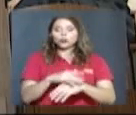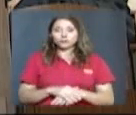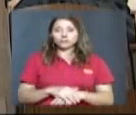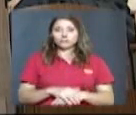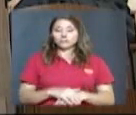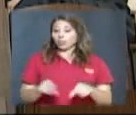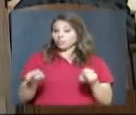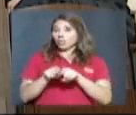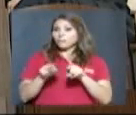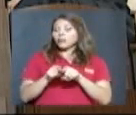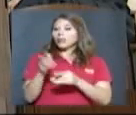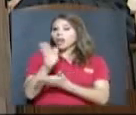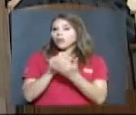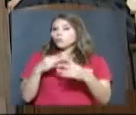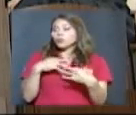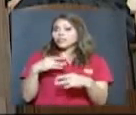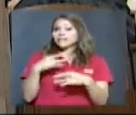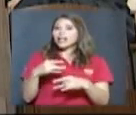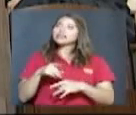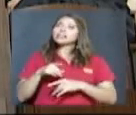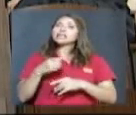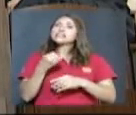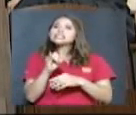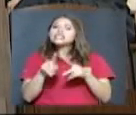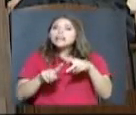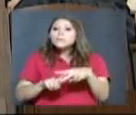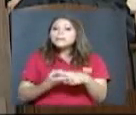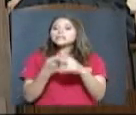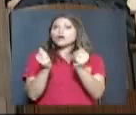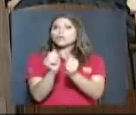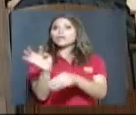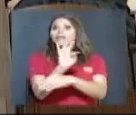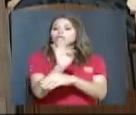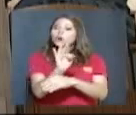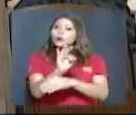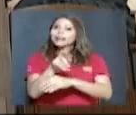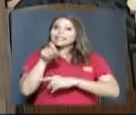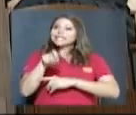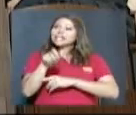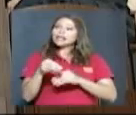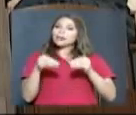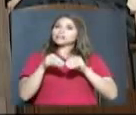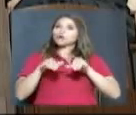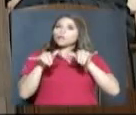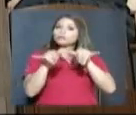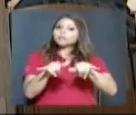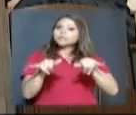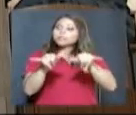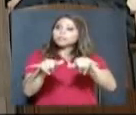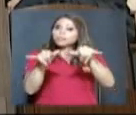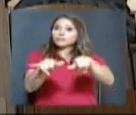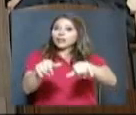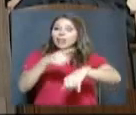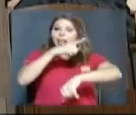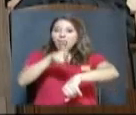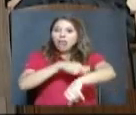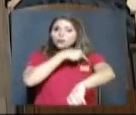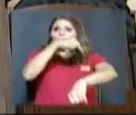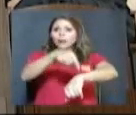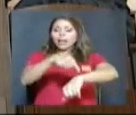sostenible, porque muchas de esas personas entrarían como emprendedores y un proyecto tiene que ser a largo plazo, uno. Y dos, desde el Colegio de Periodistas